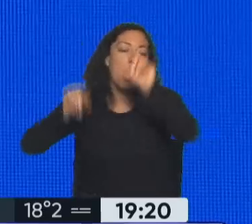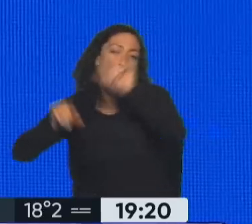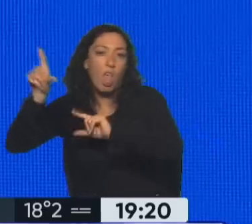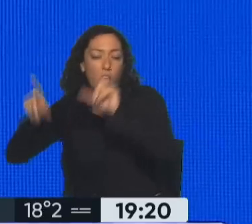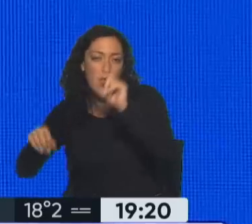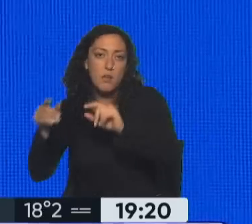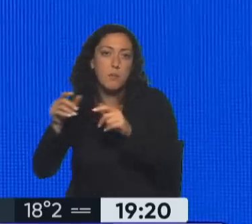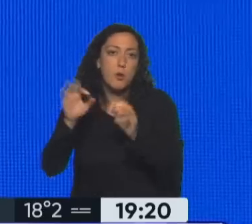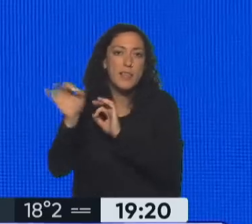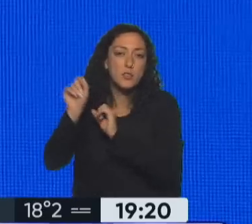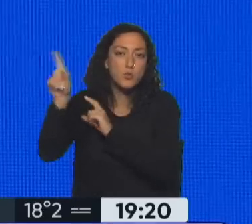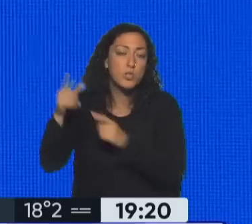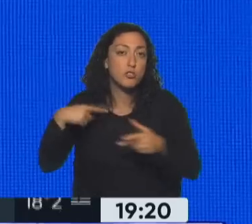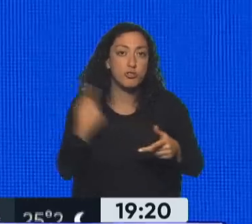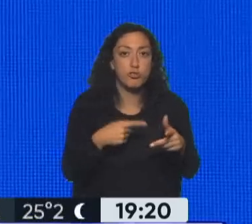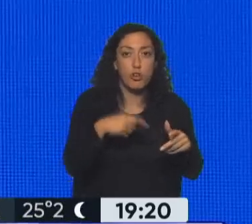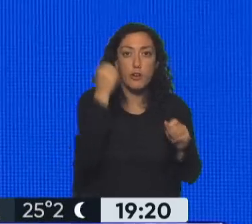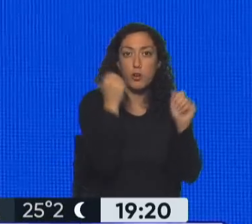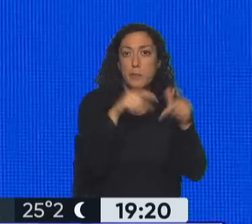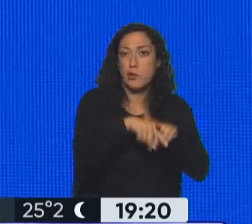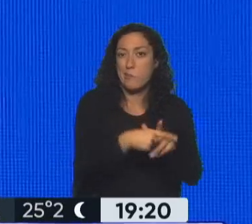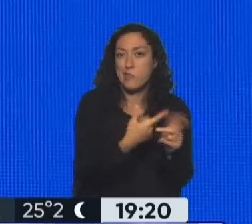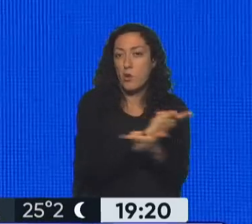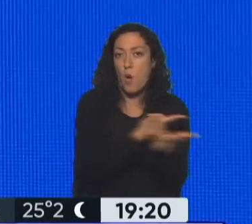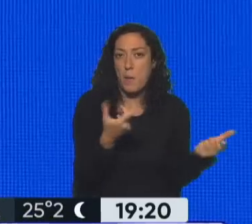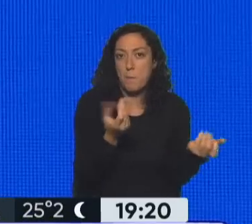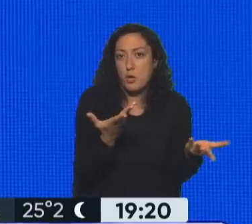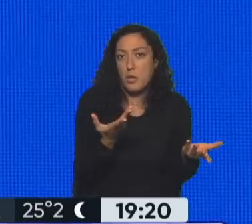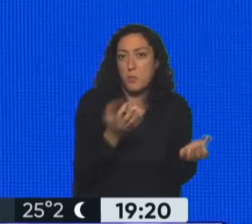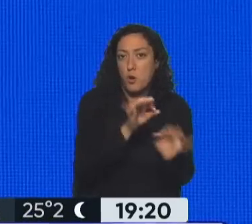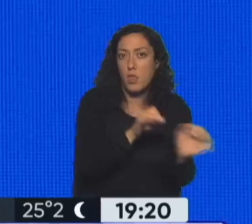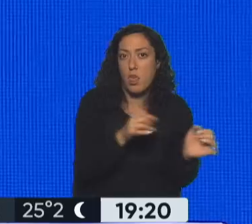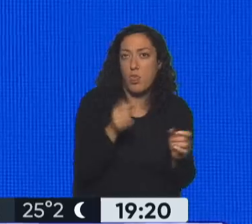no tengamos la herramienta monetaria porque estamos con moneda dura.